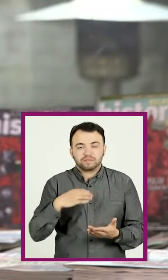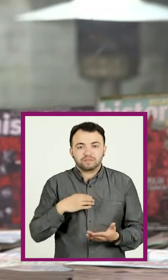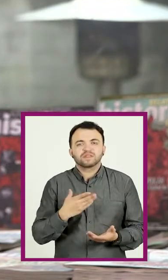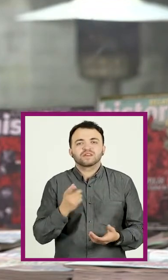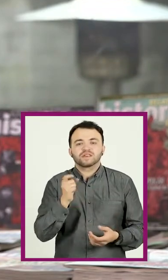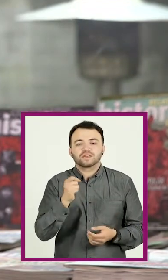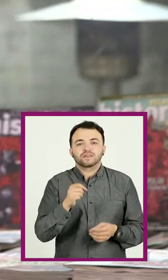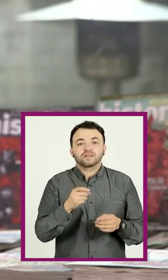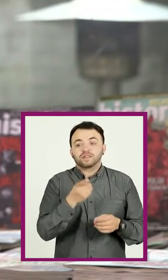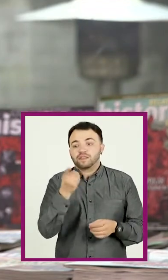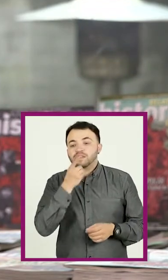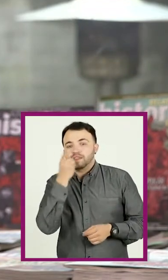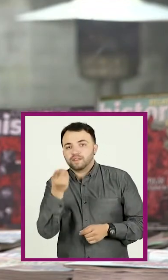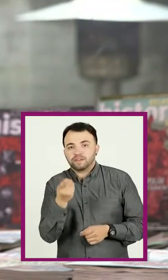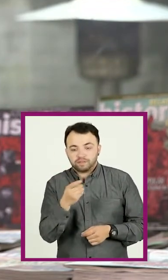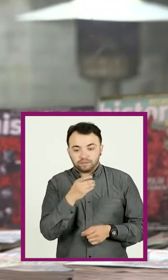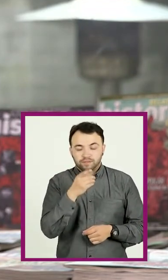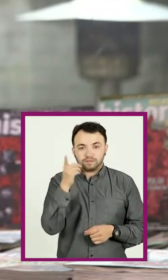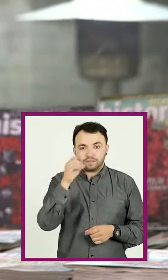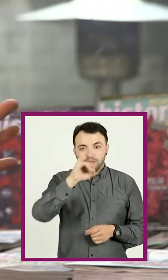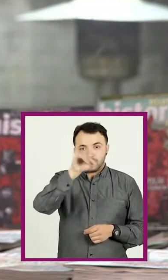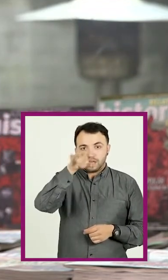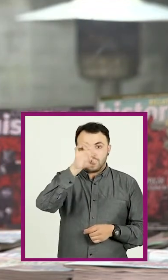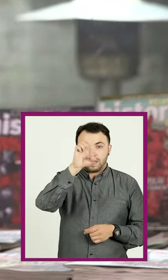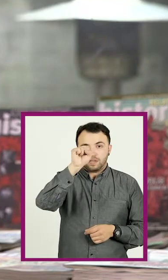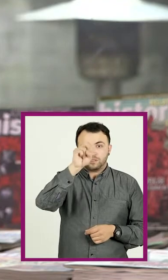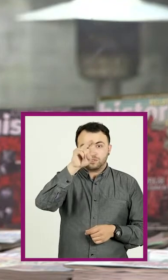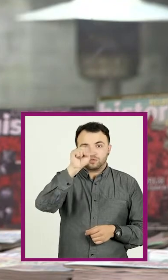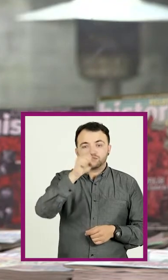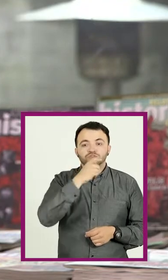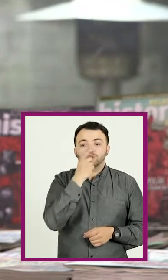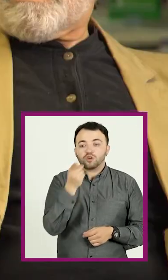Jesús fue el único cristiano, ¿no? Sí. No hubo